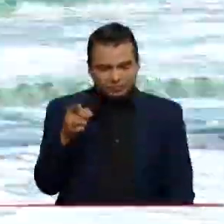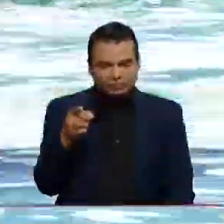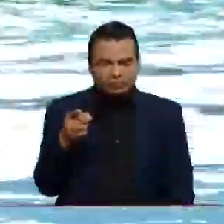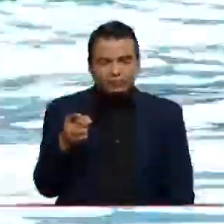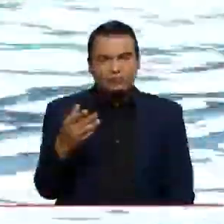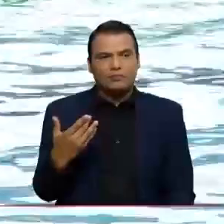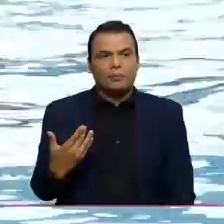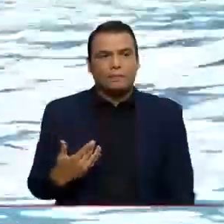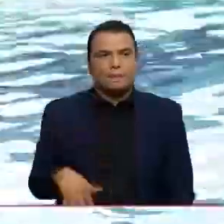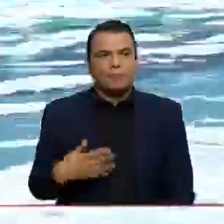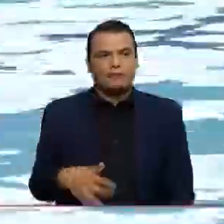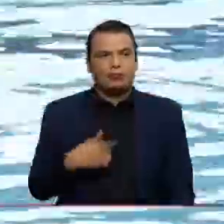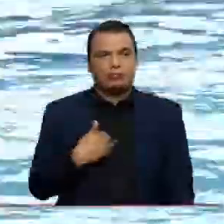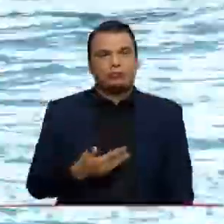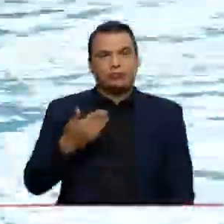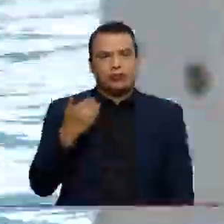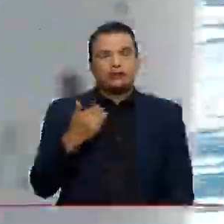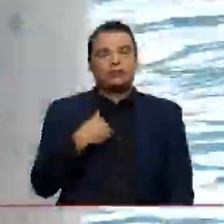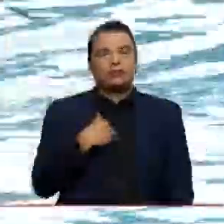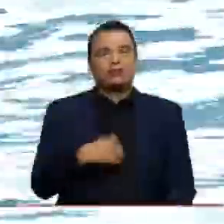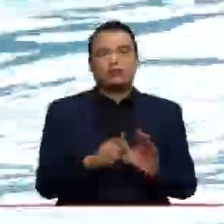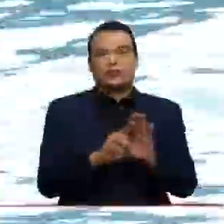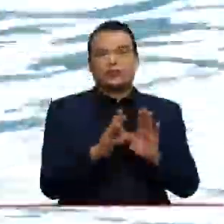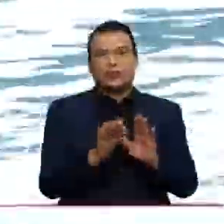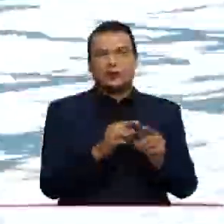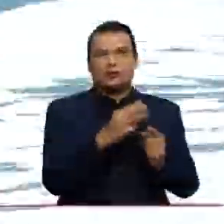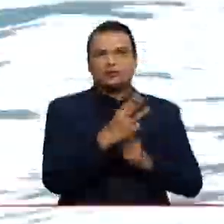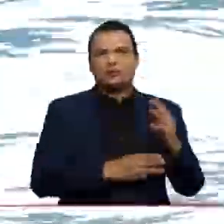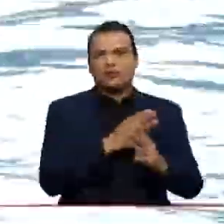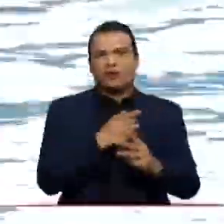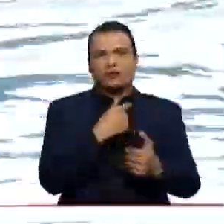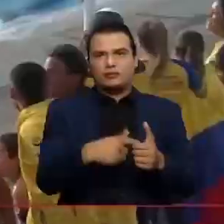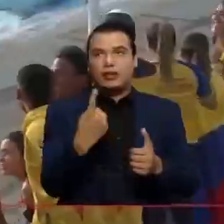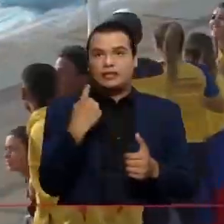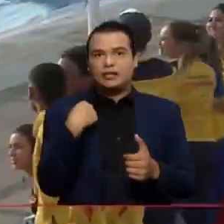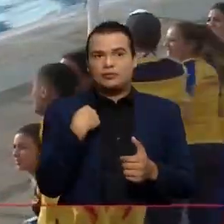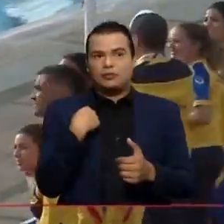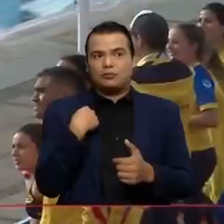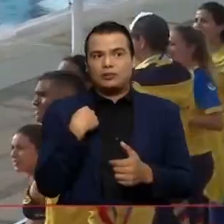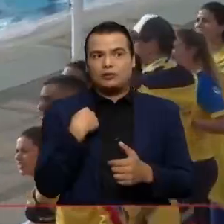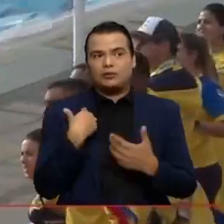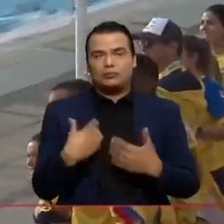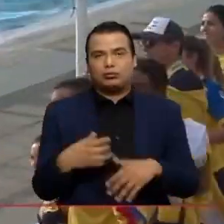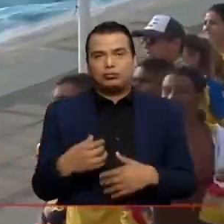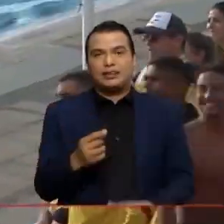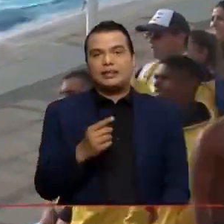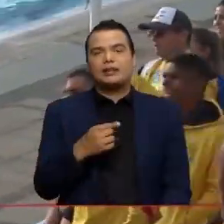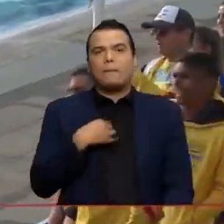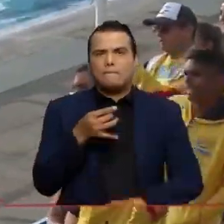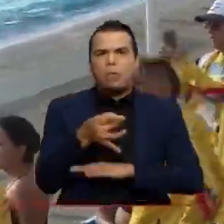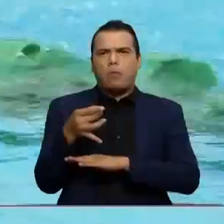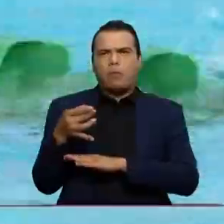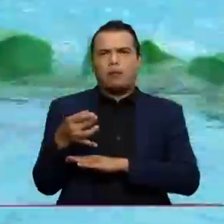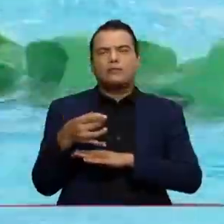bifin quedé puesto 10 en el mundo y ayer en la posta rompí el récord de 100 bifin de toda